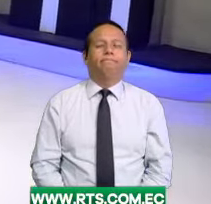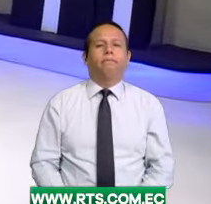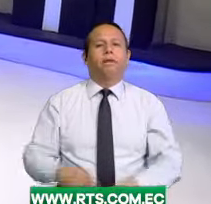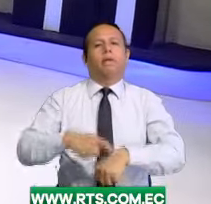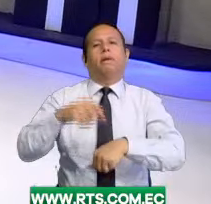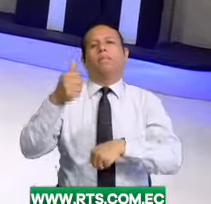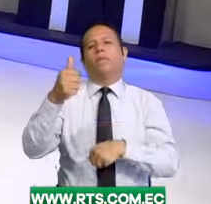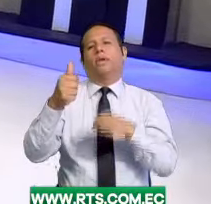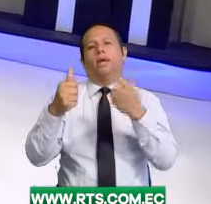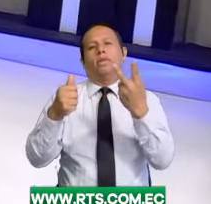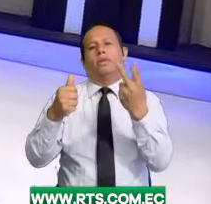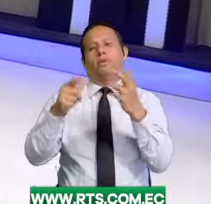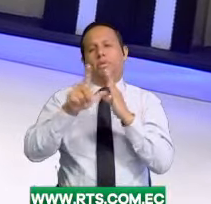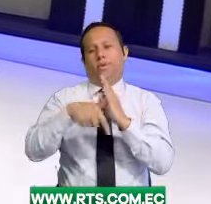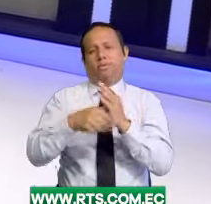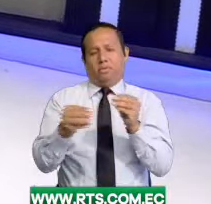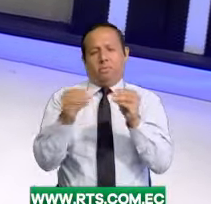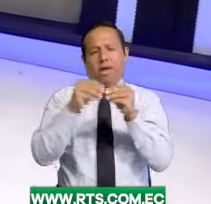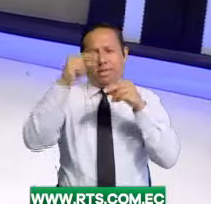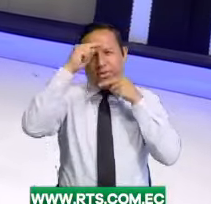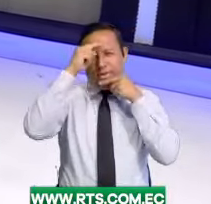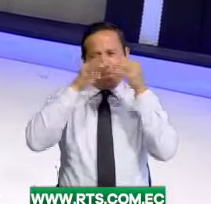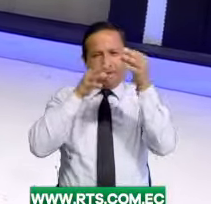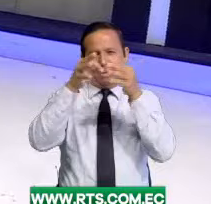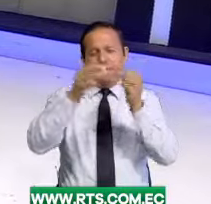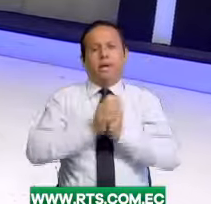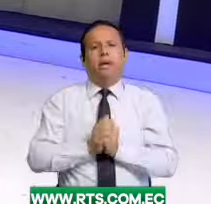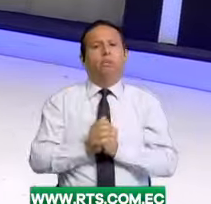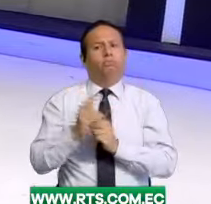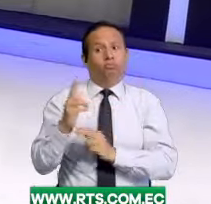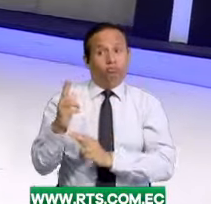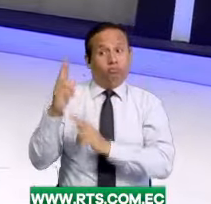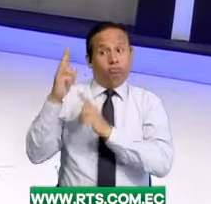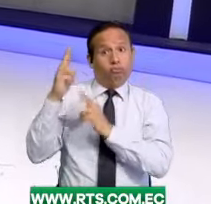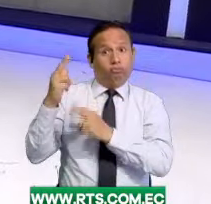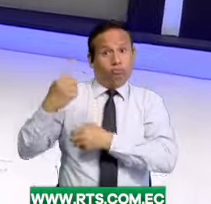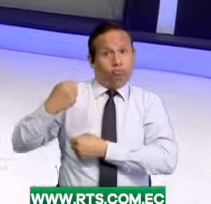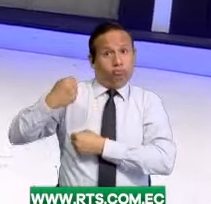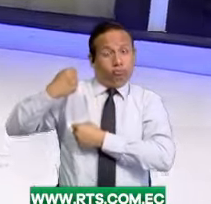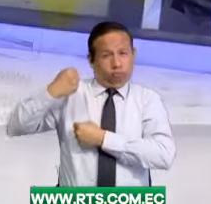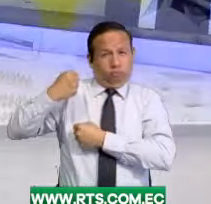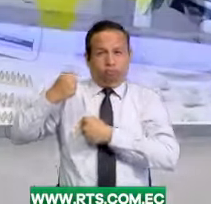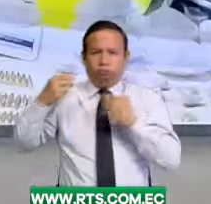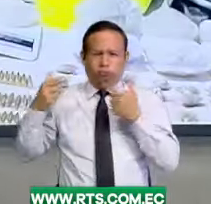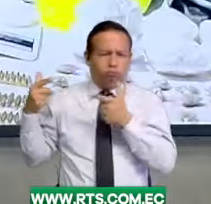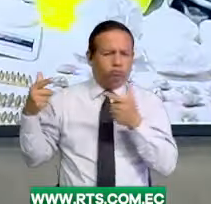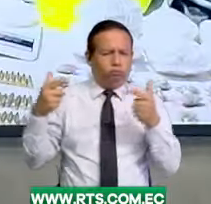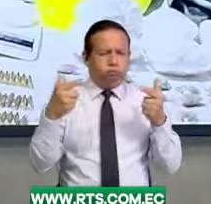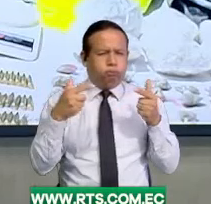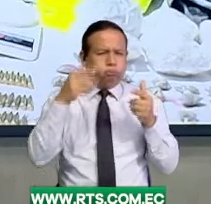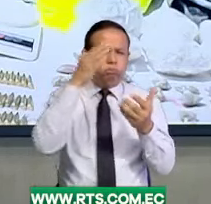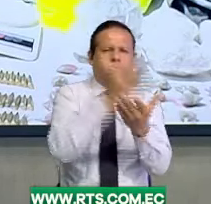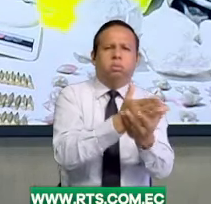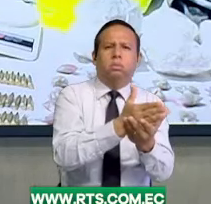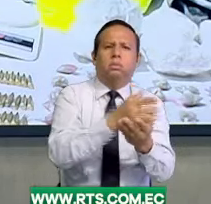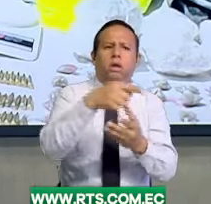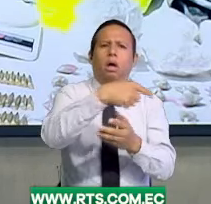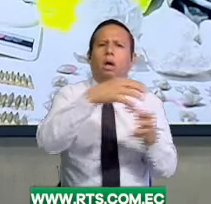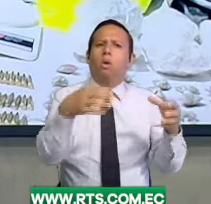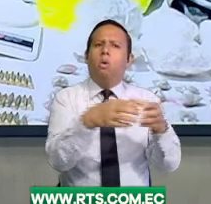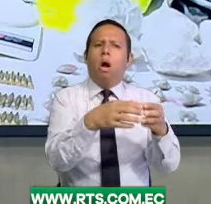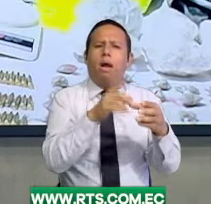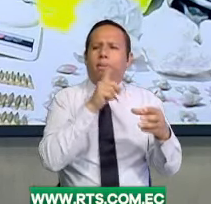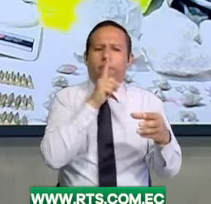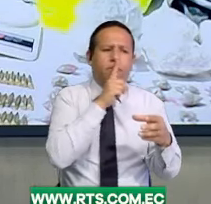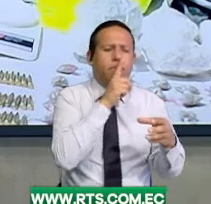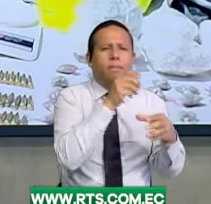22 horas con 12 minutos, seguimos con más noticias. Un operativo militar permitió la desarticulación de un presunto centro de operaciones de